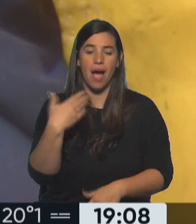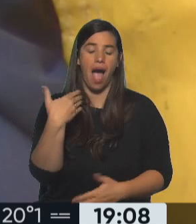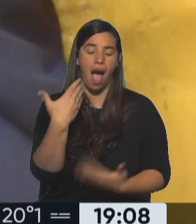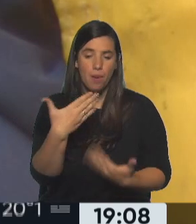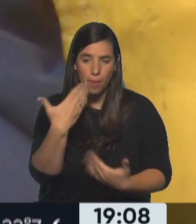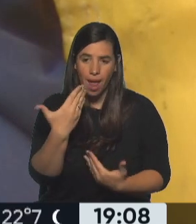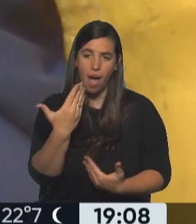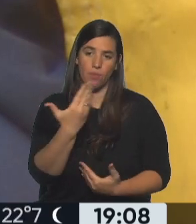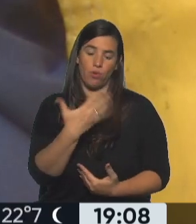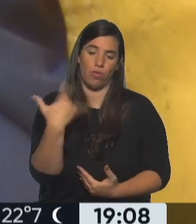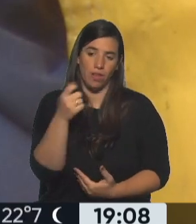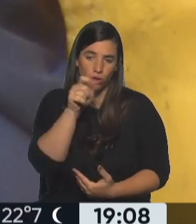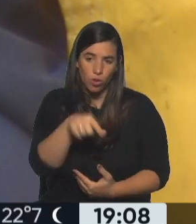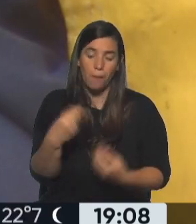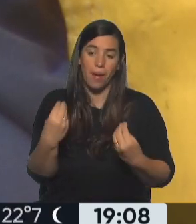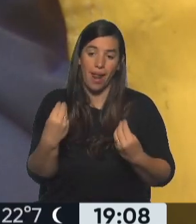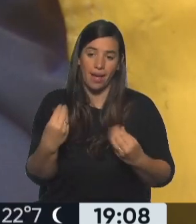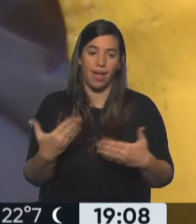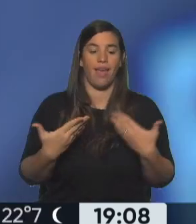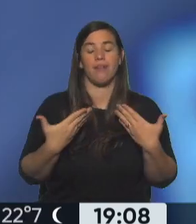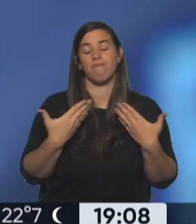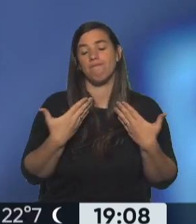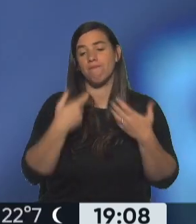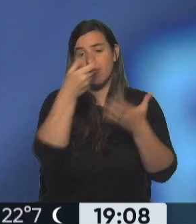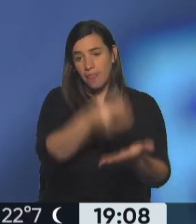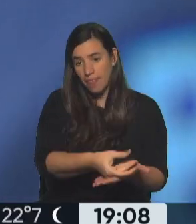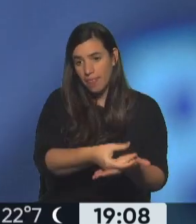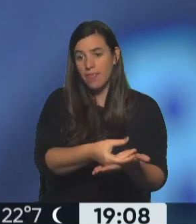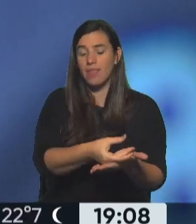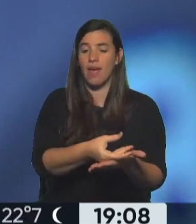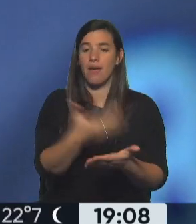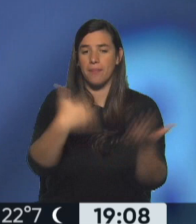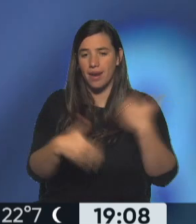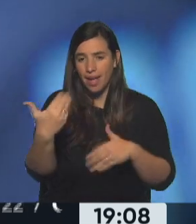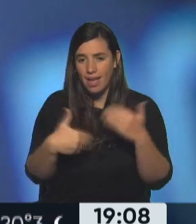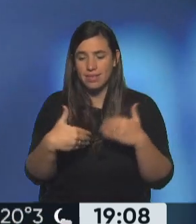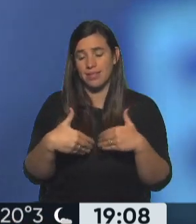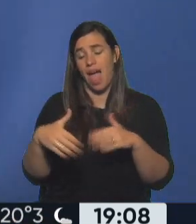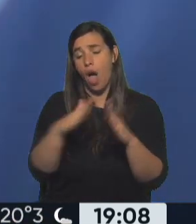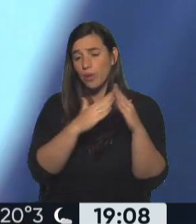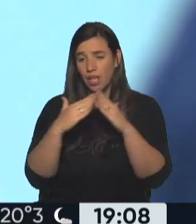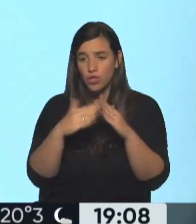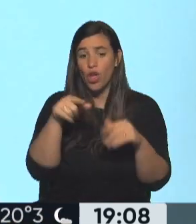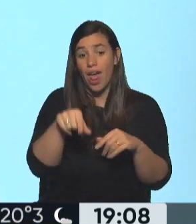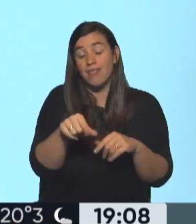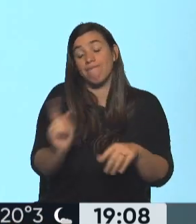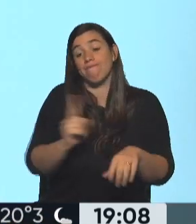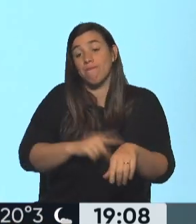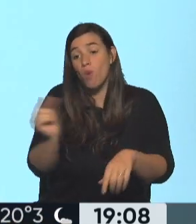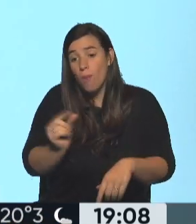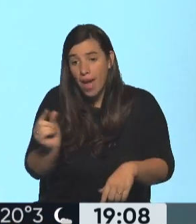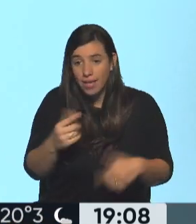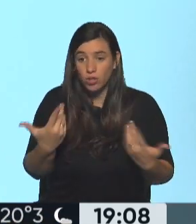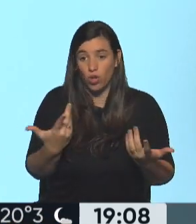VAP, para que se los pueda asistir con el subsidio de emergencia habitacional, que si bien es momentáneo y es coyuntural y es de emergencia, como bien lo